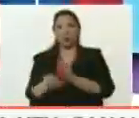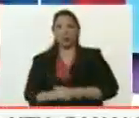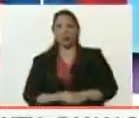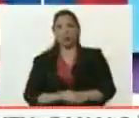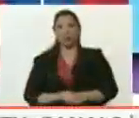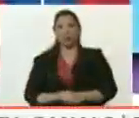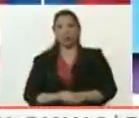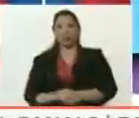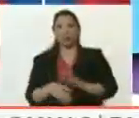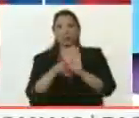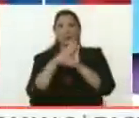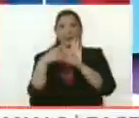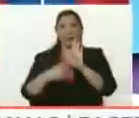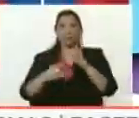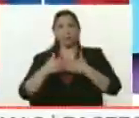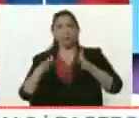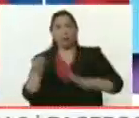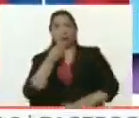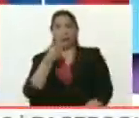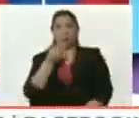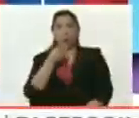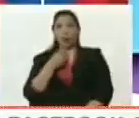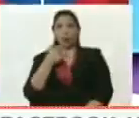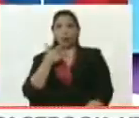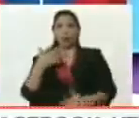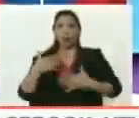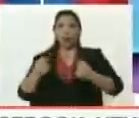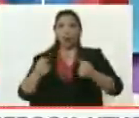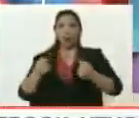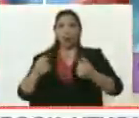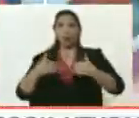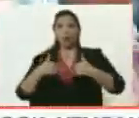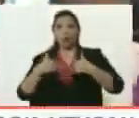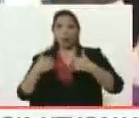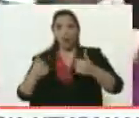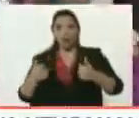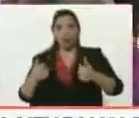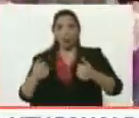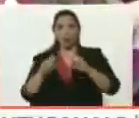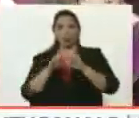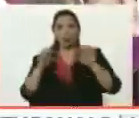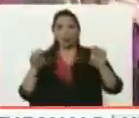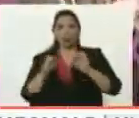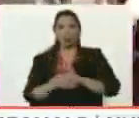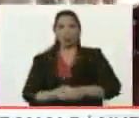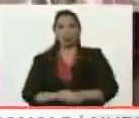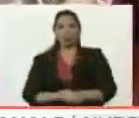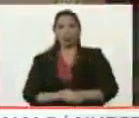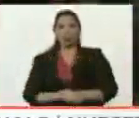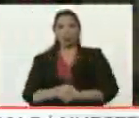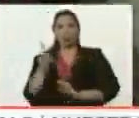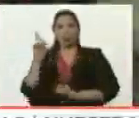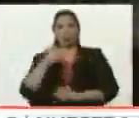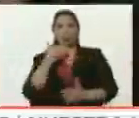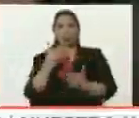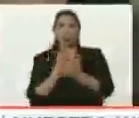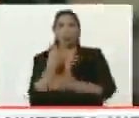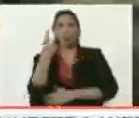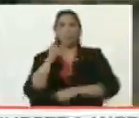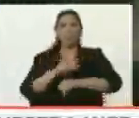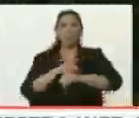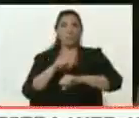sus derechos garantizados a la alimentación, a la seguridad, a la salud, a la educación. También pidió un minuto